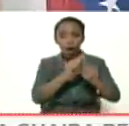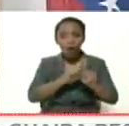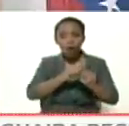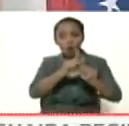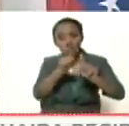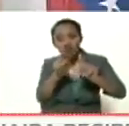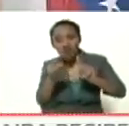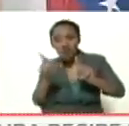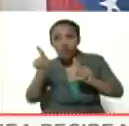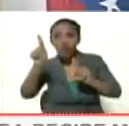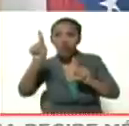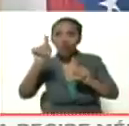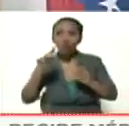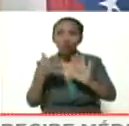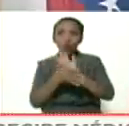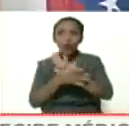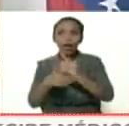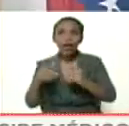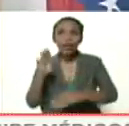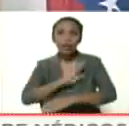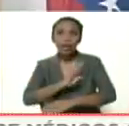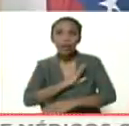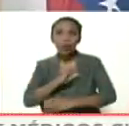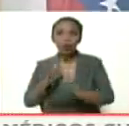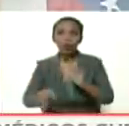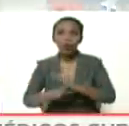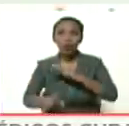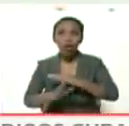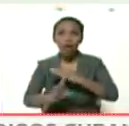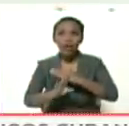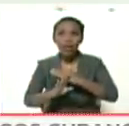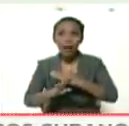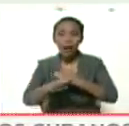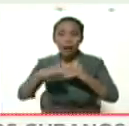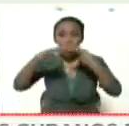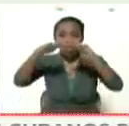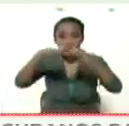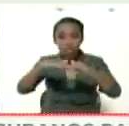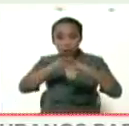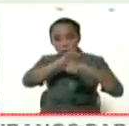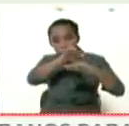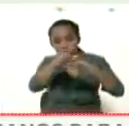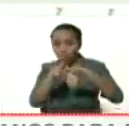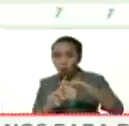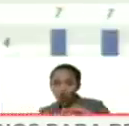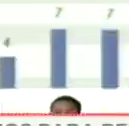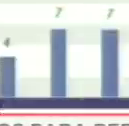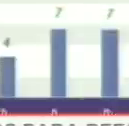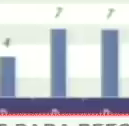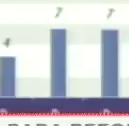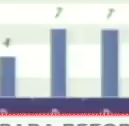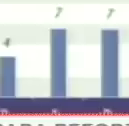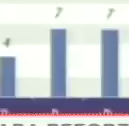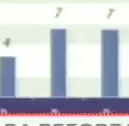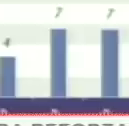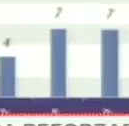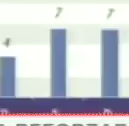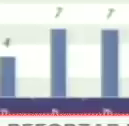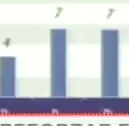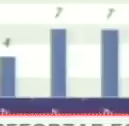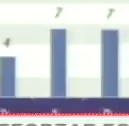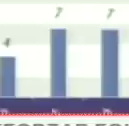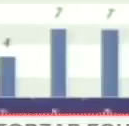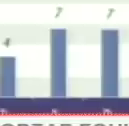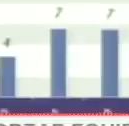tenemos todavía aplanada y controlada, y espero con el favor de Dios y la colaboración de la